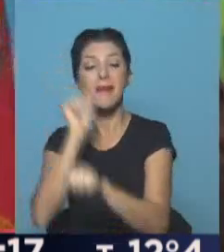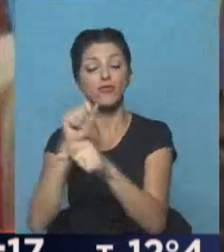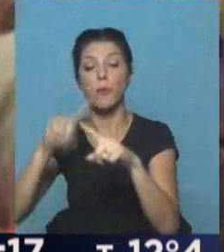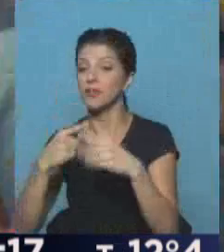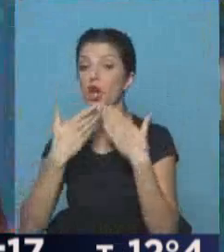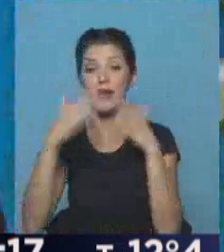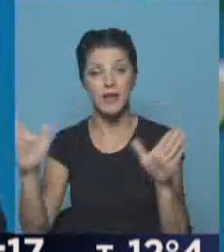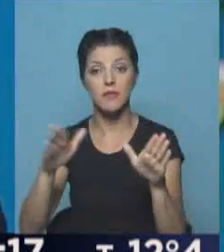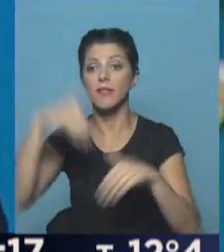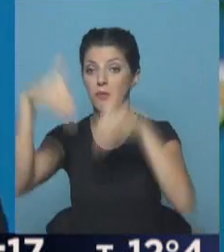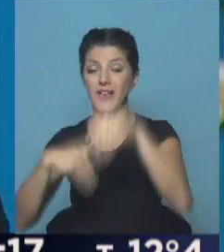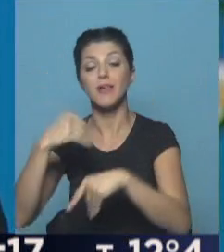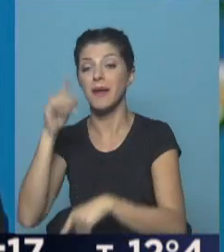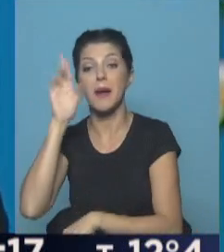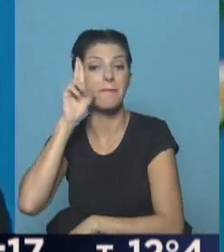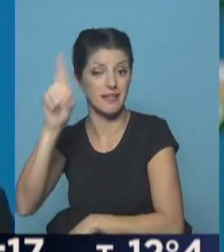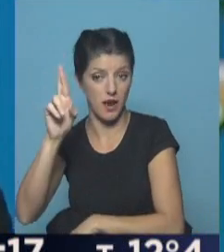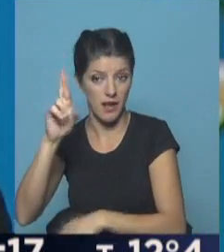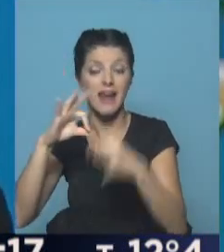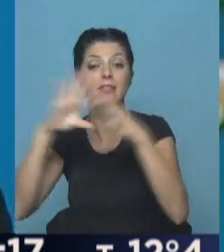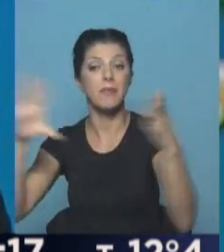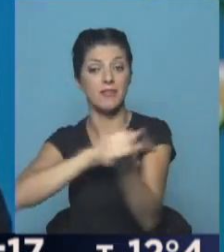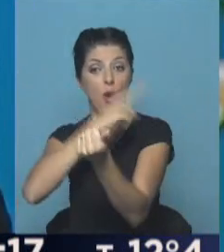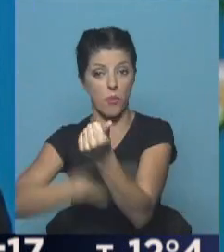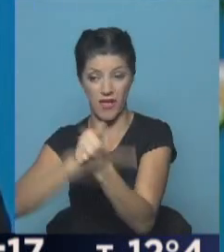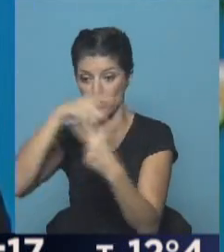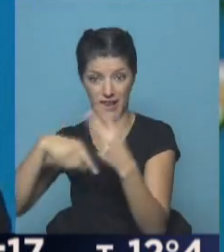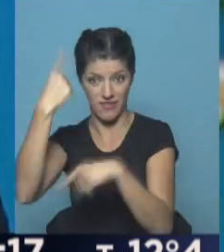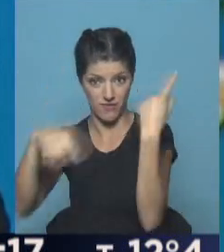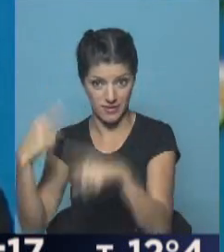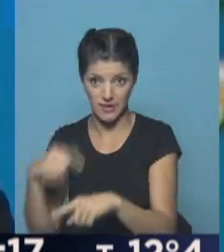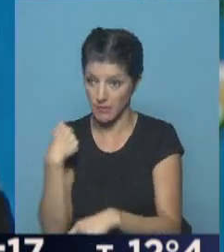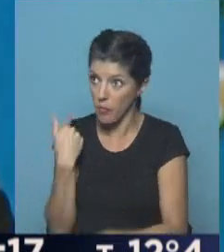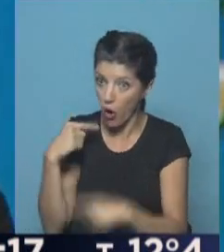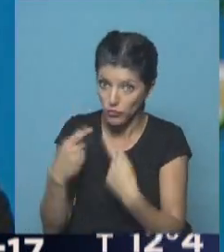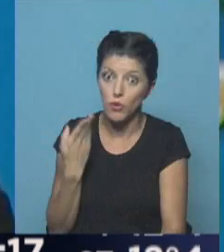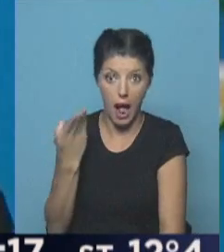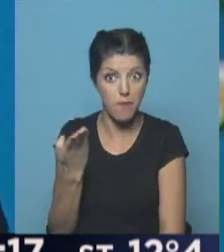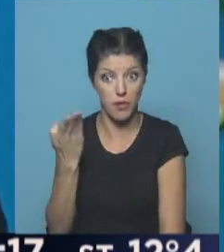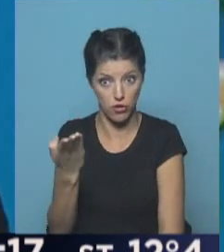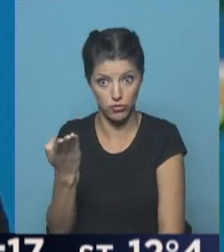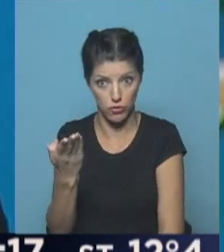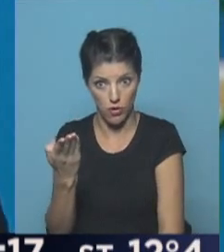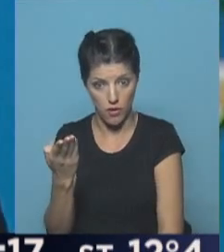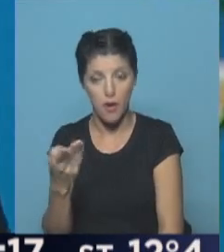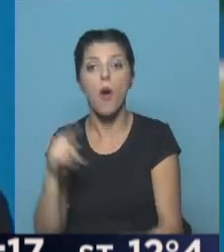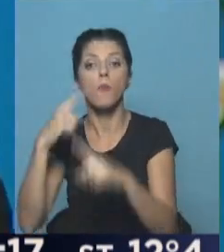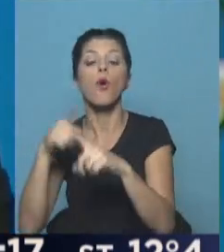que respeten la independencia de poderes. Hay que seguir reclamándolo porque se lo debemos a nuestros hermanos venezolanos.